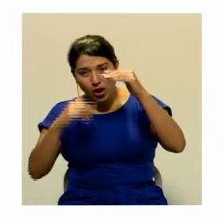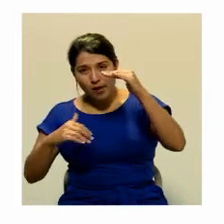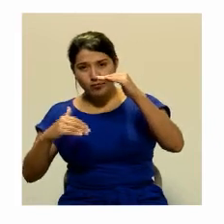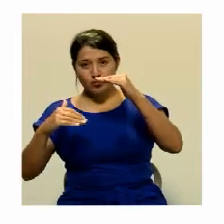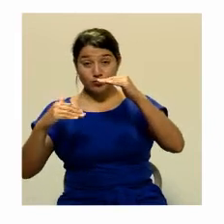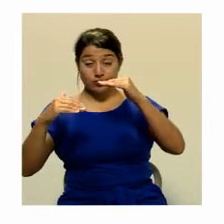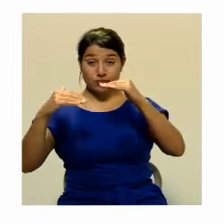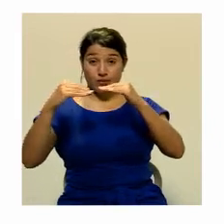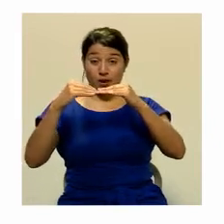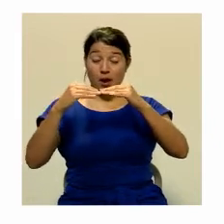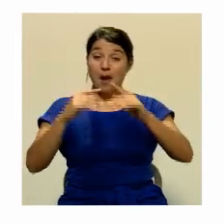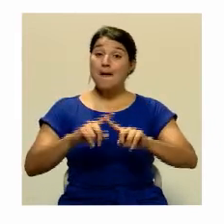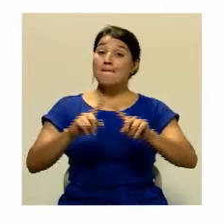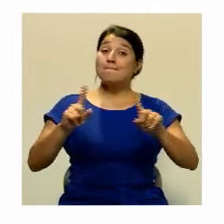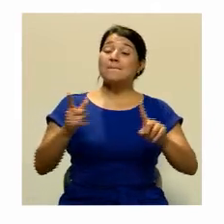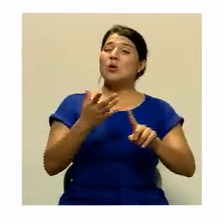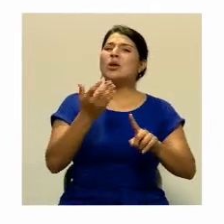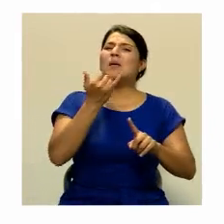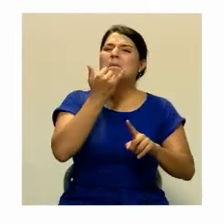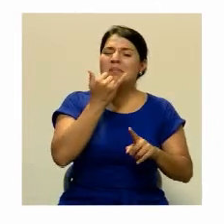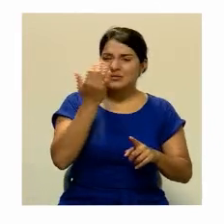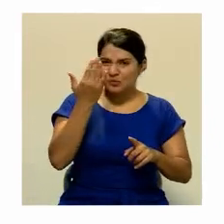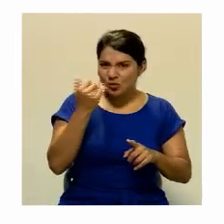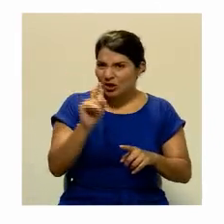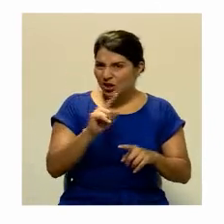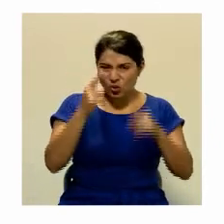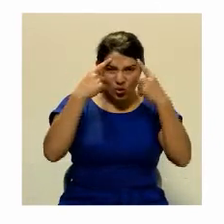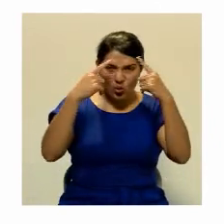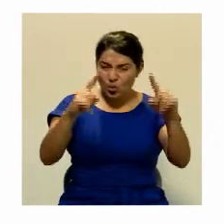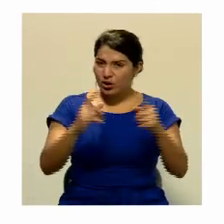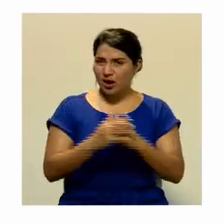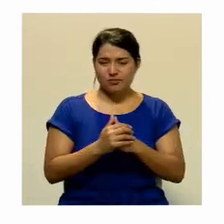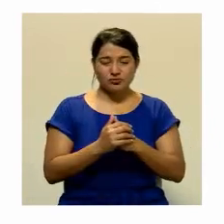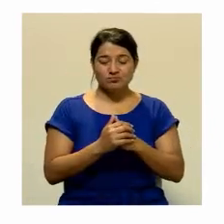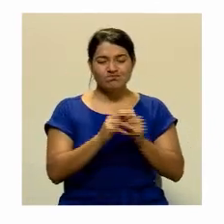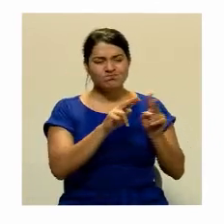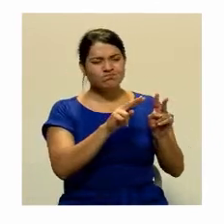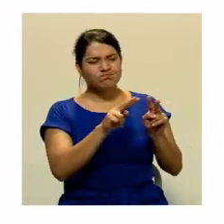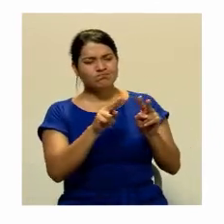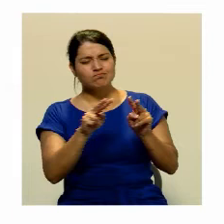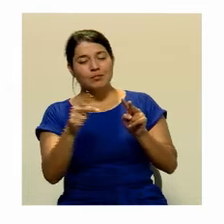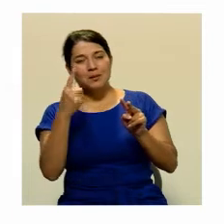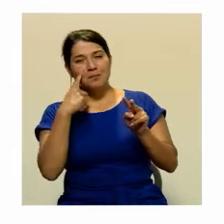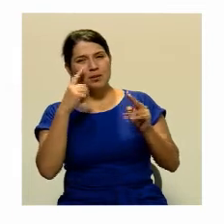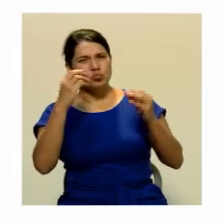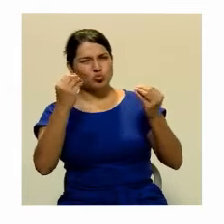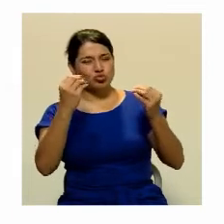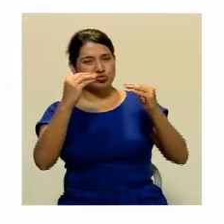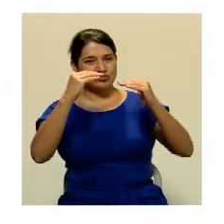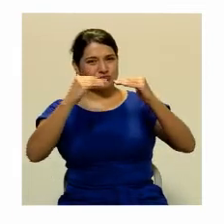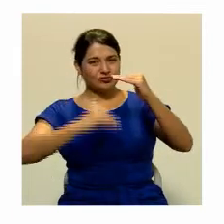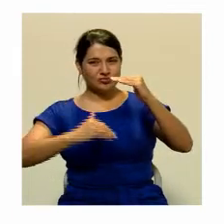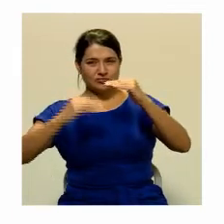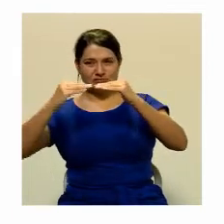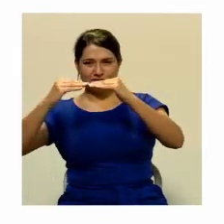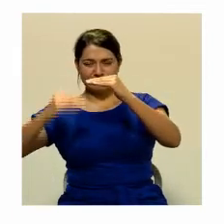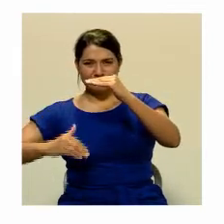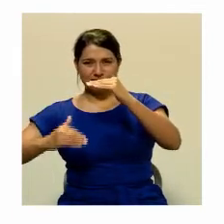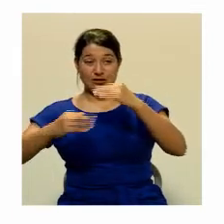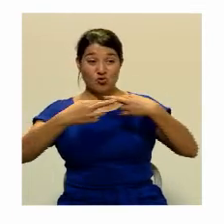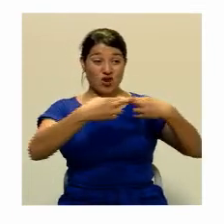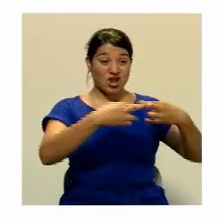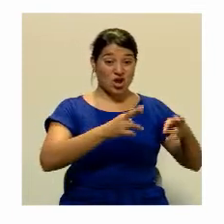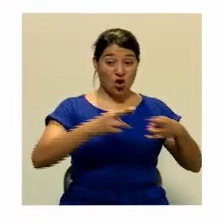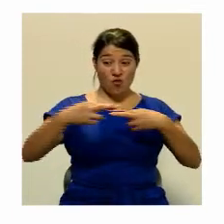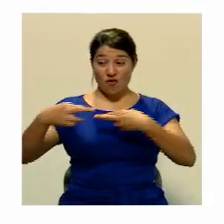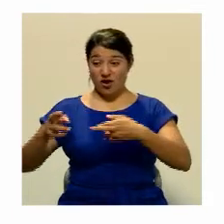estudiantes. Pero lo que nos pasa es que habían brechas ya educativas entre regiones que ahora podrían